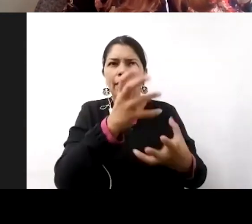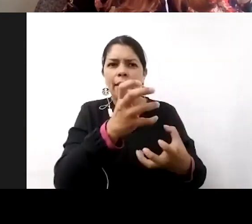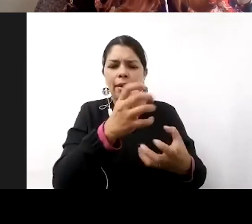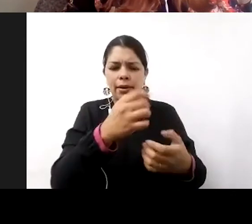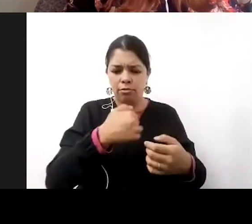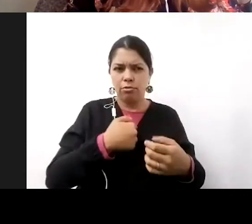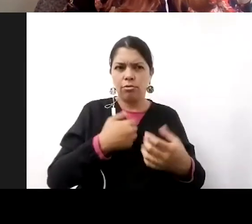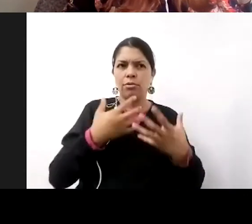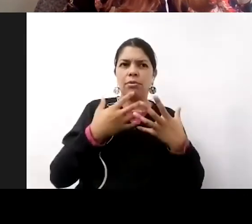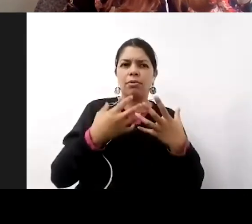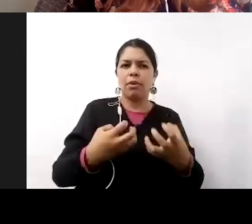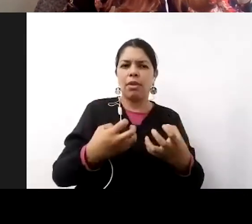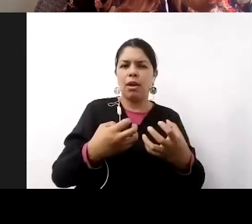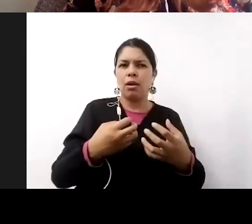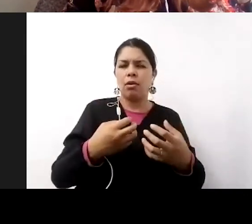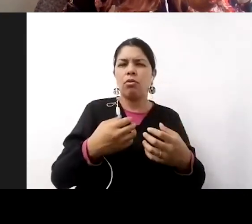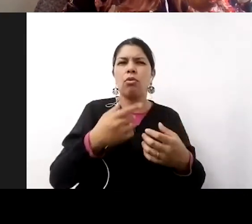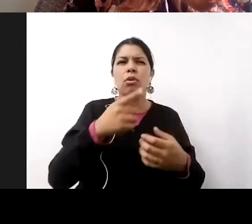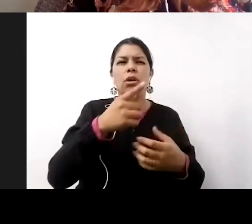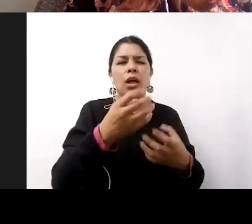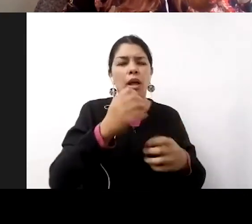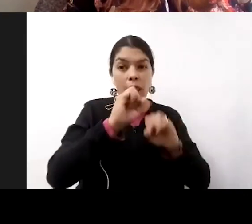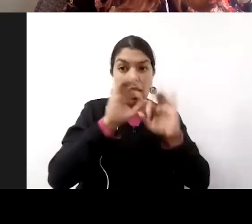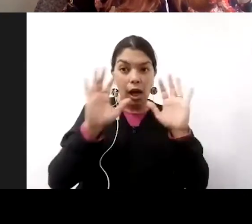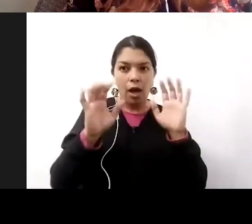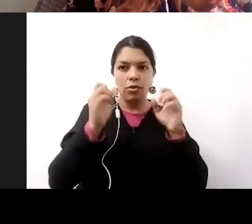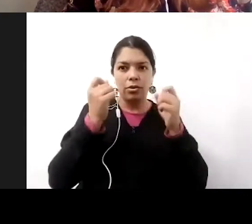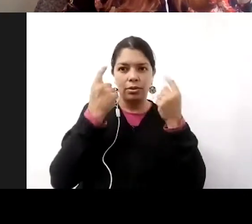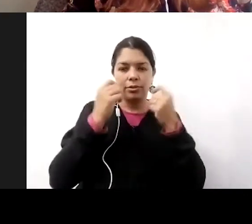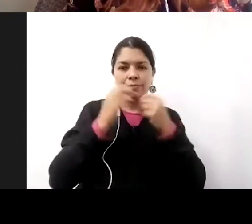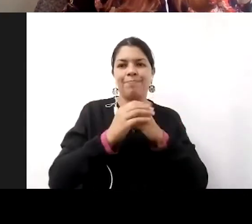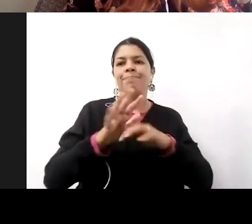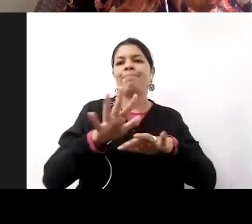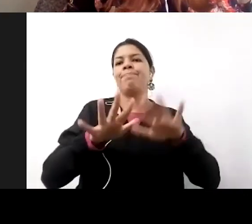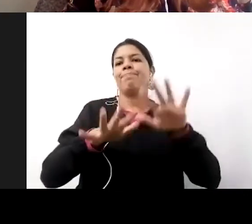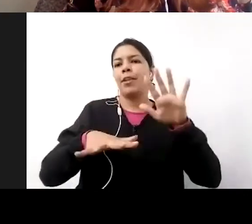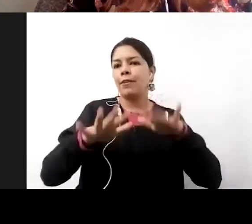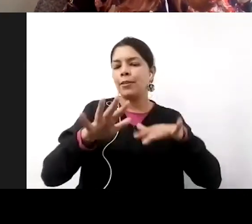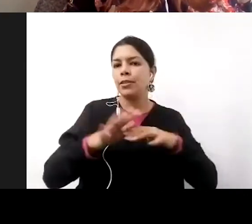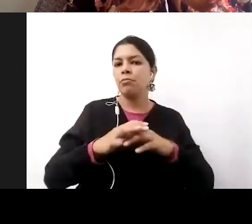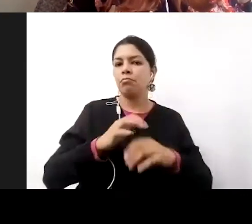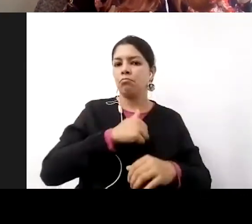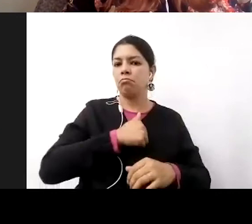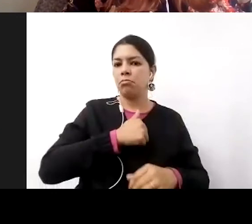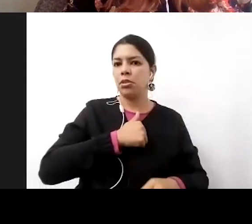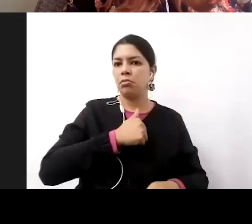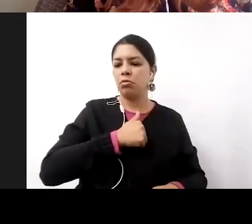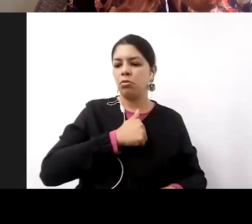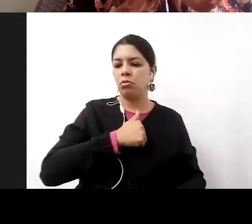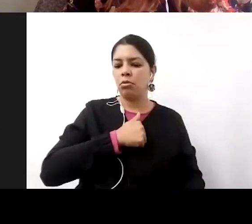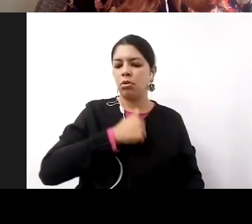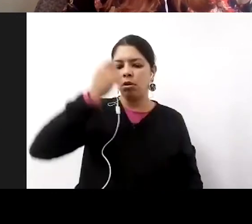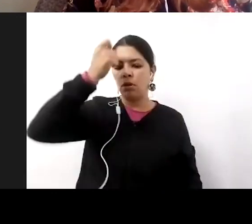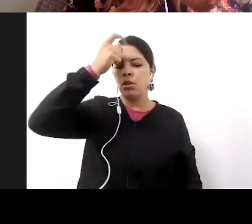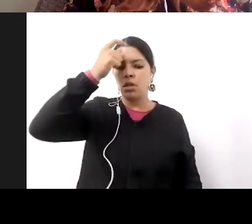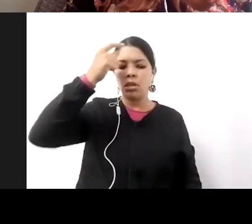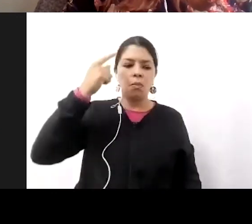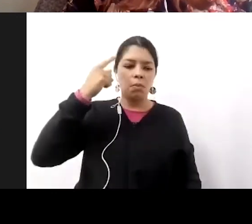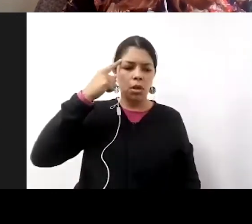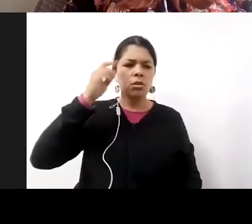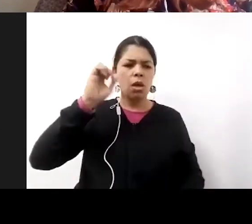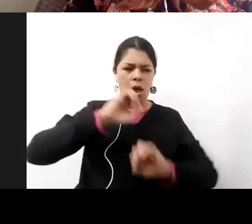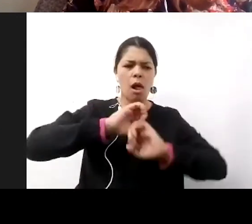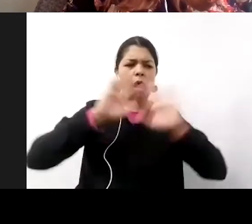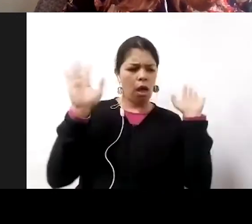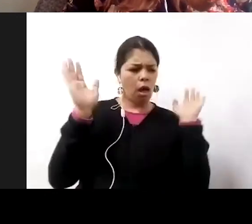están implicadas aquí? A veces nos cuesta a nosotros mismos tener una claridad de nuestros pensamientos y de la